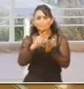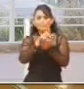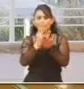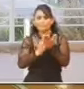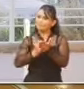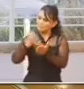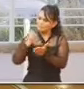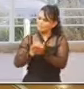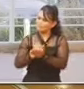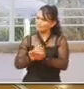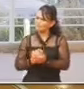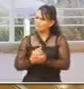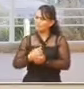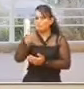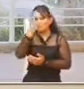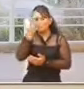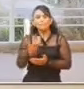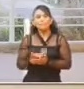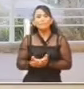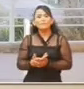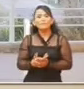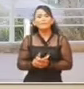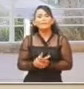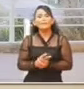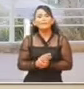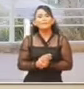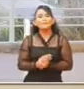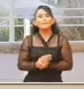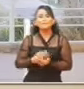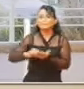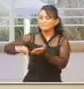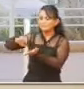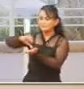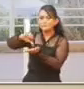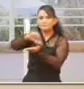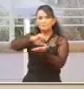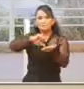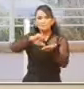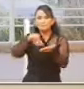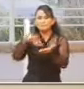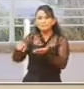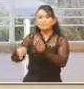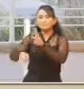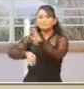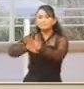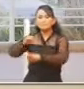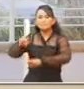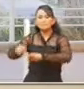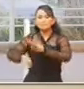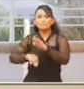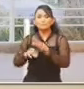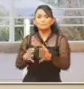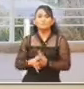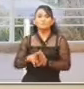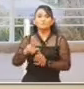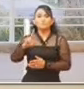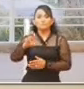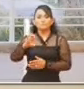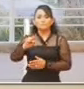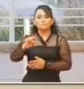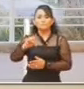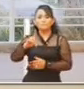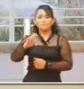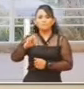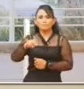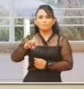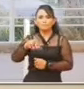programa para la regularización de centros de tratamiento residencial para su uso de suelo, puesto